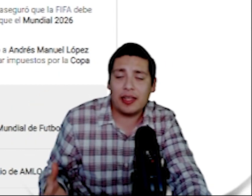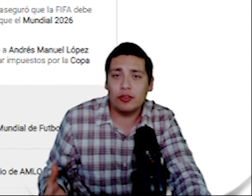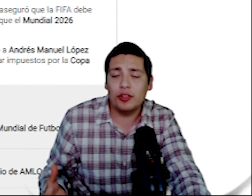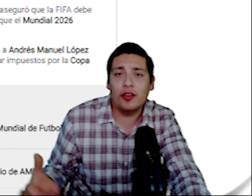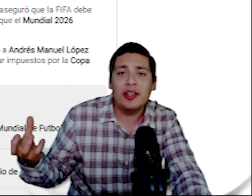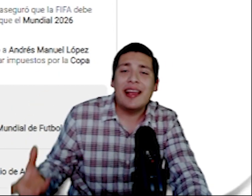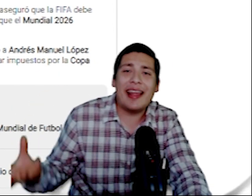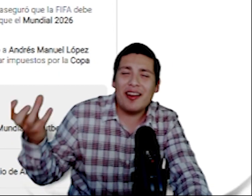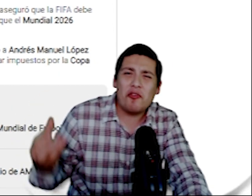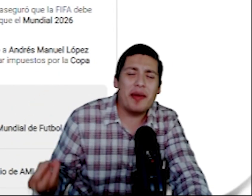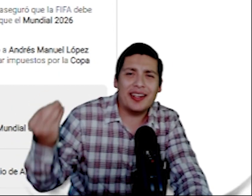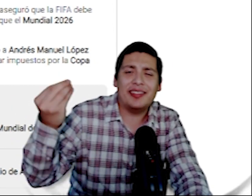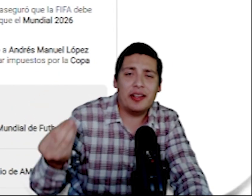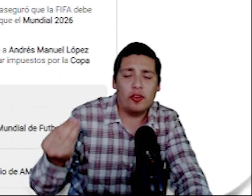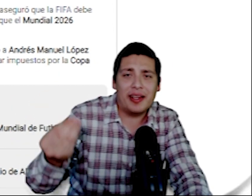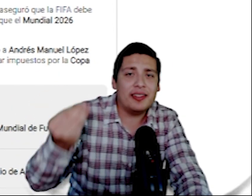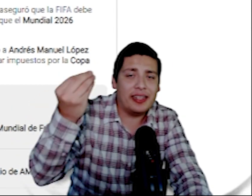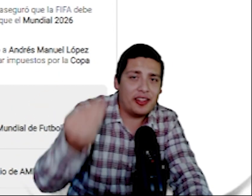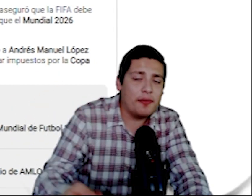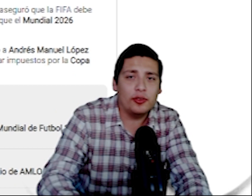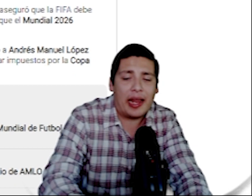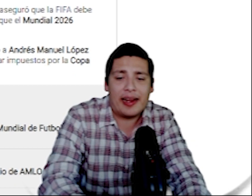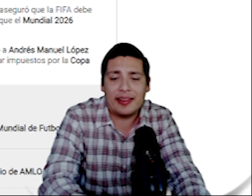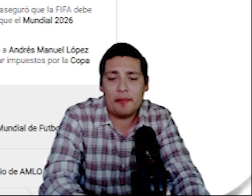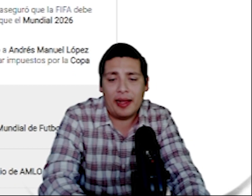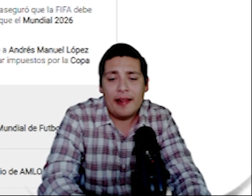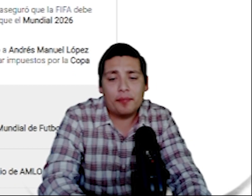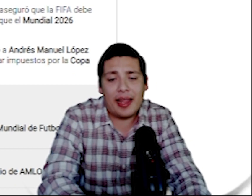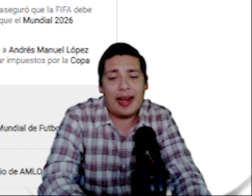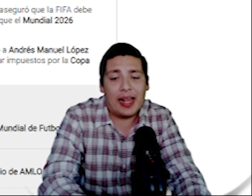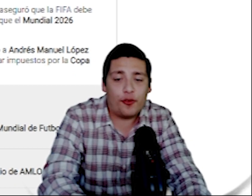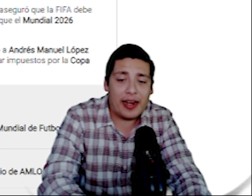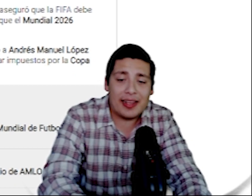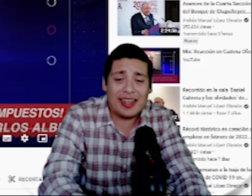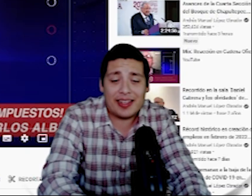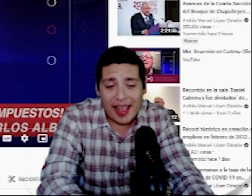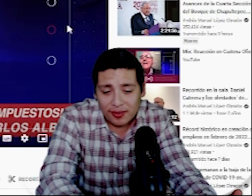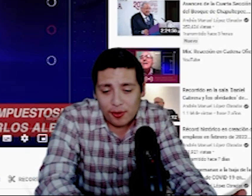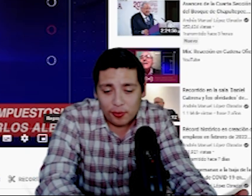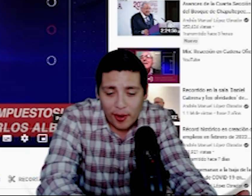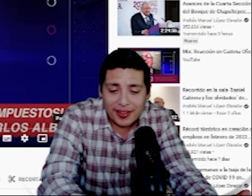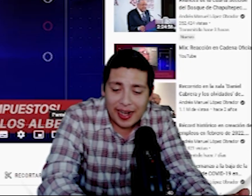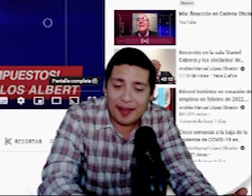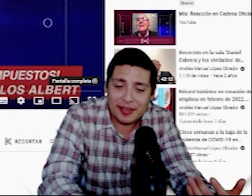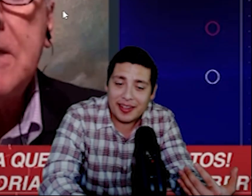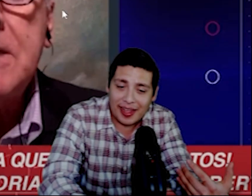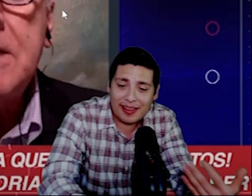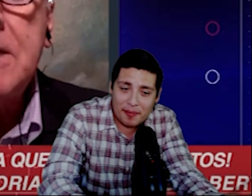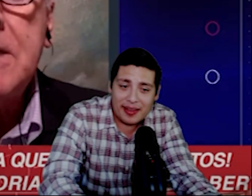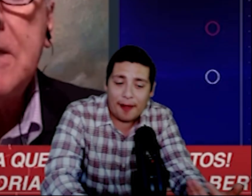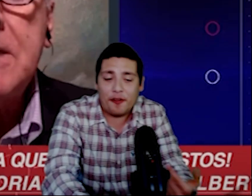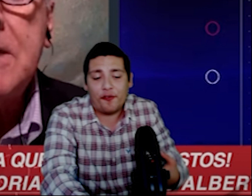los Estados Unidos, que eran como más son más restrictivos en el tema de las finanzas. Y esto nos muestra la